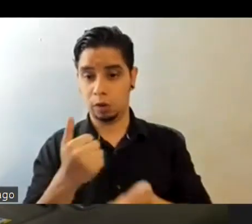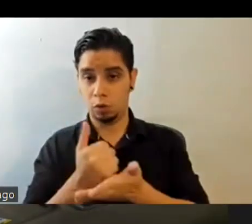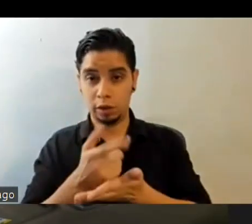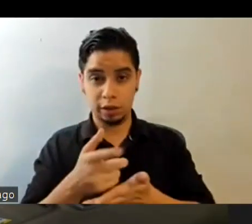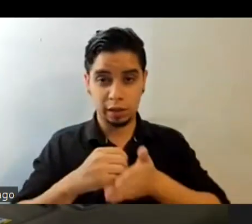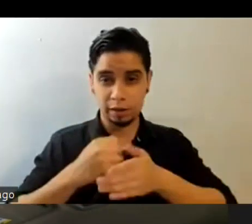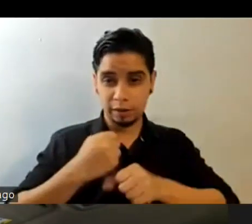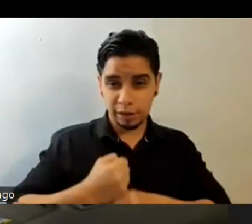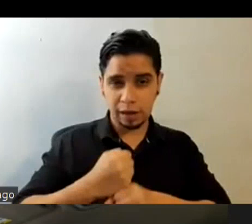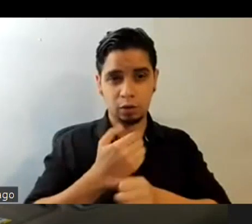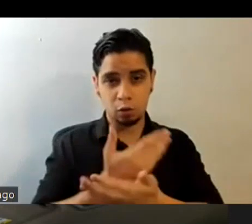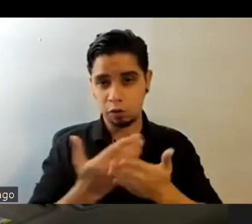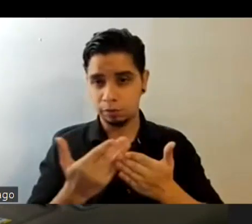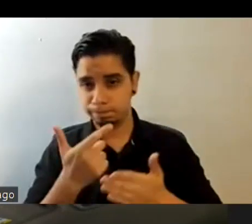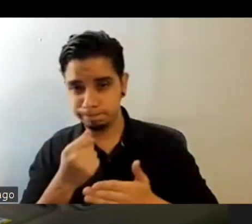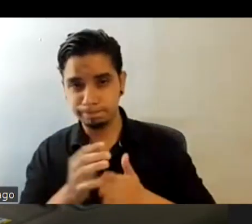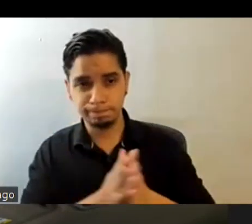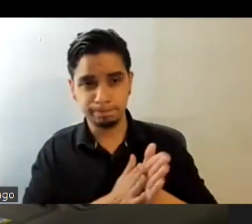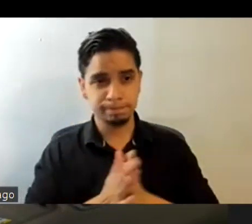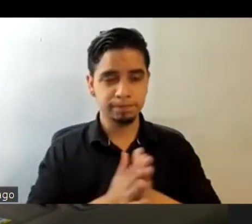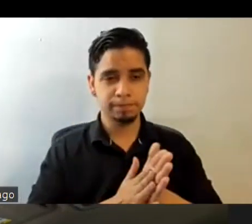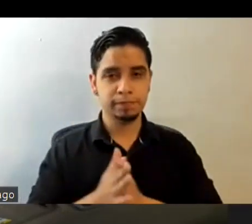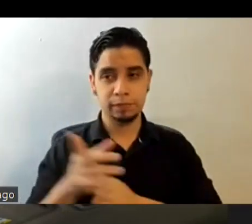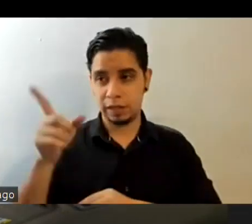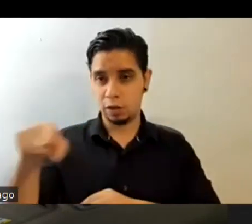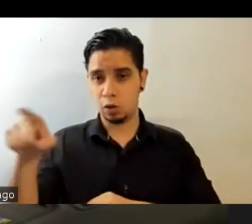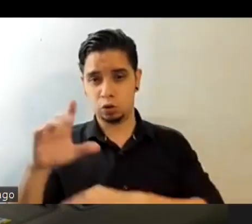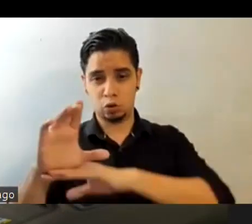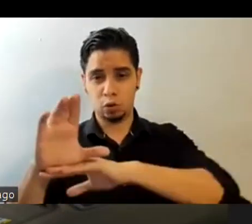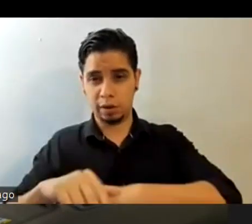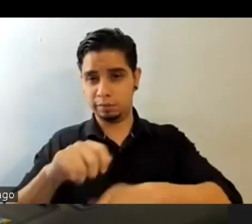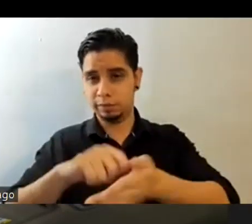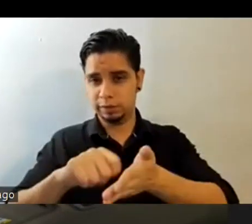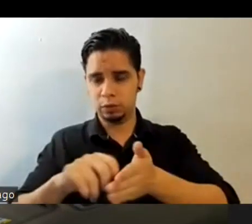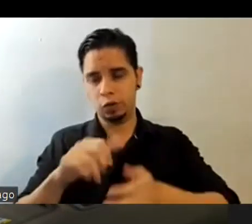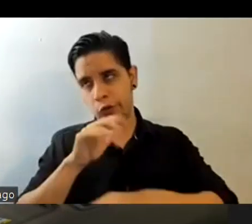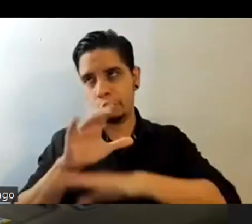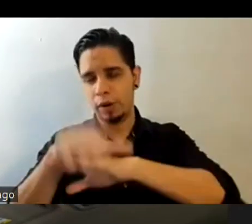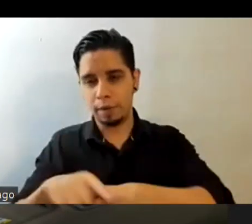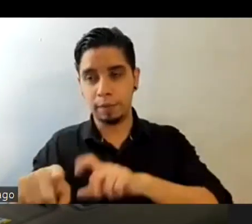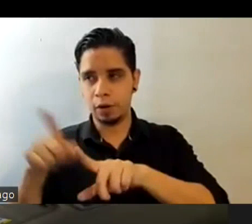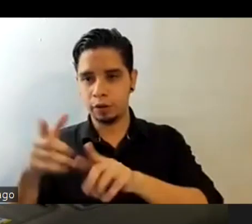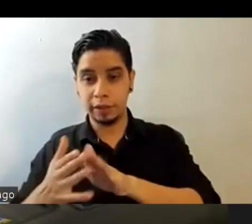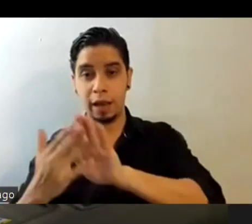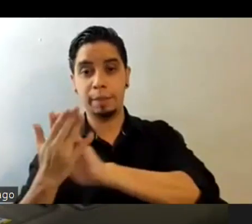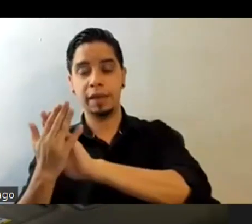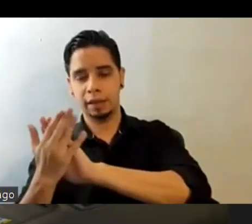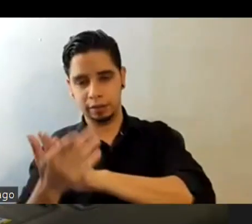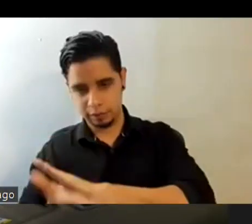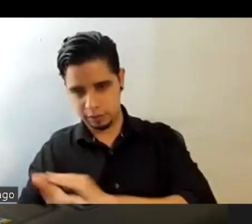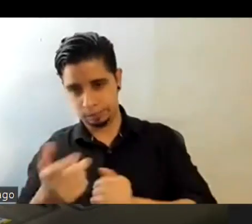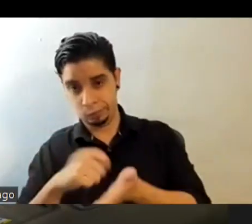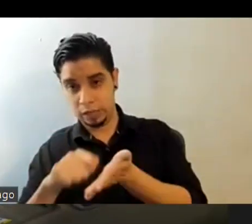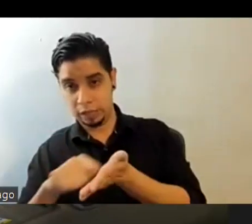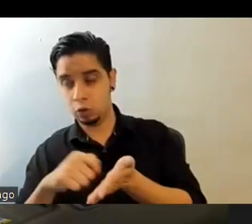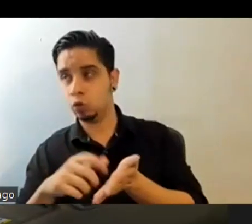de alguna forma también. O sea, ellos te obligan a escribir, no te obligan, ¿verdad? Pero te piden, te solicitan este escrito y entonces,